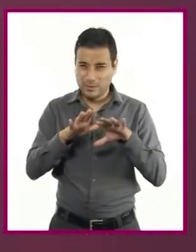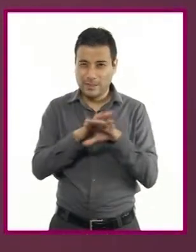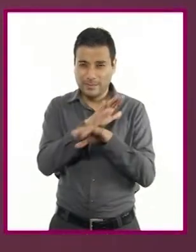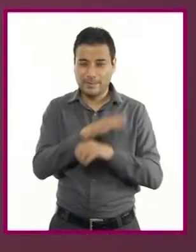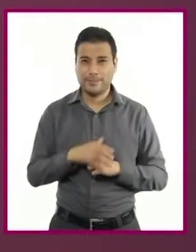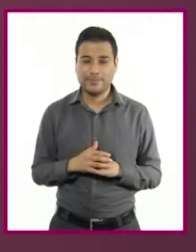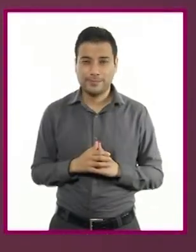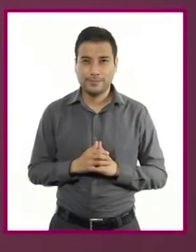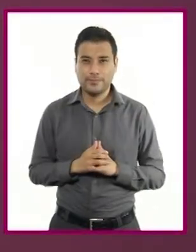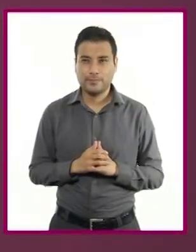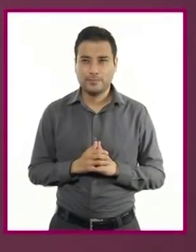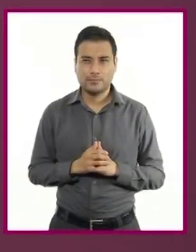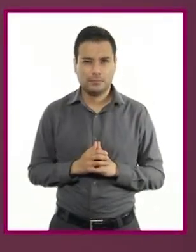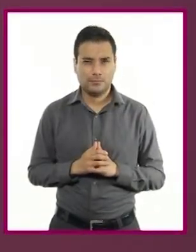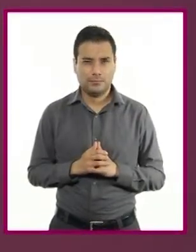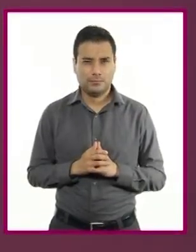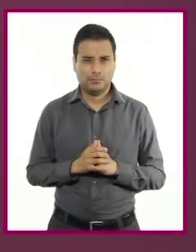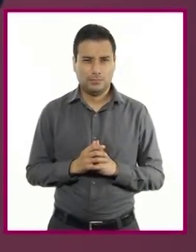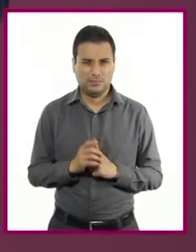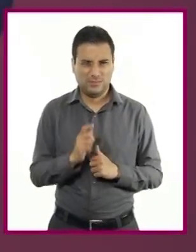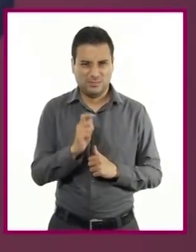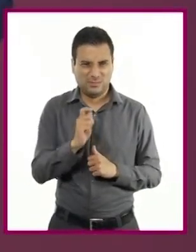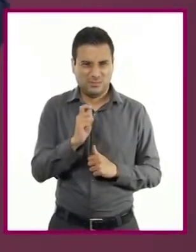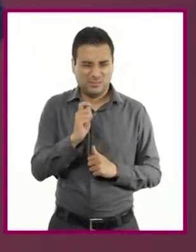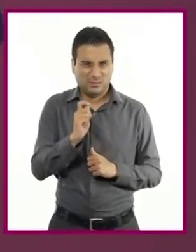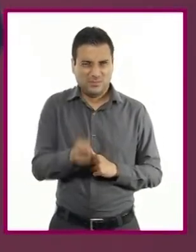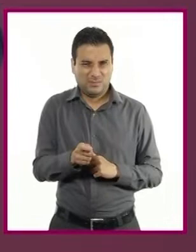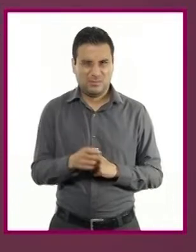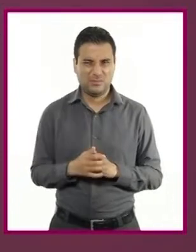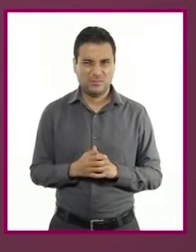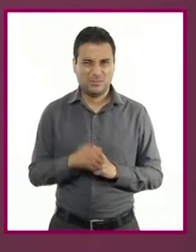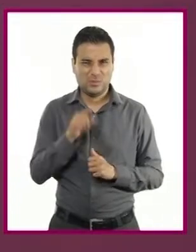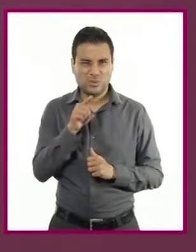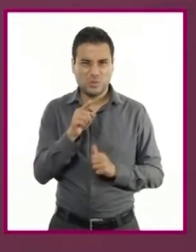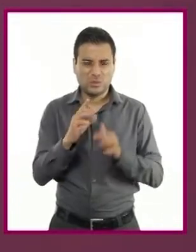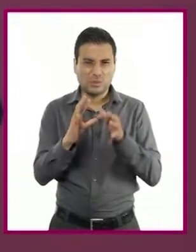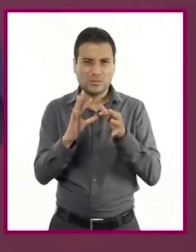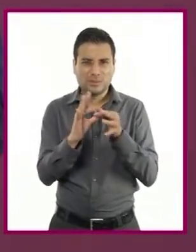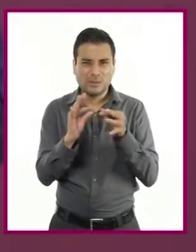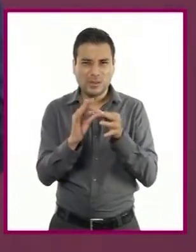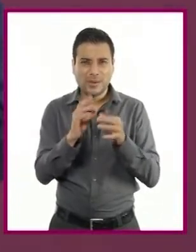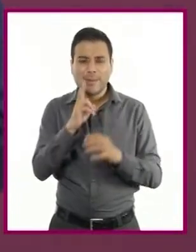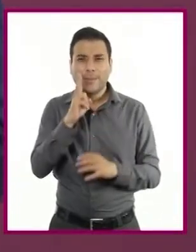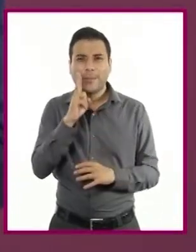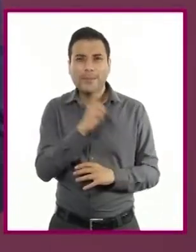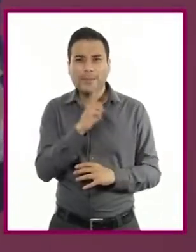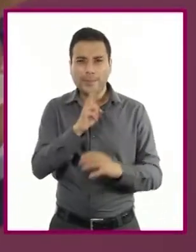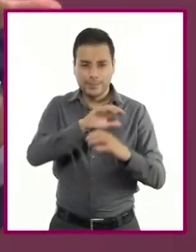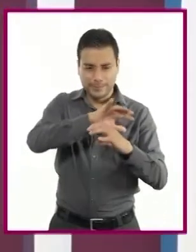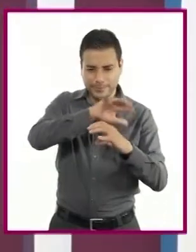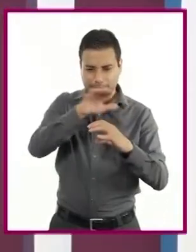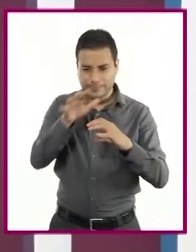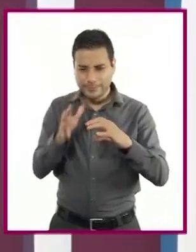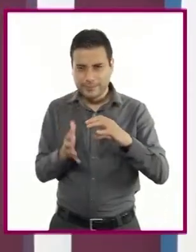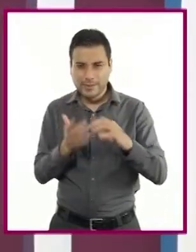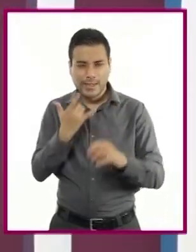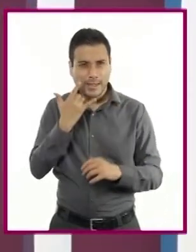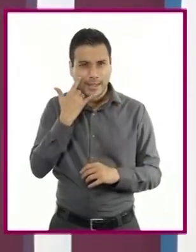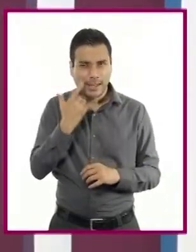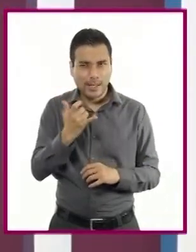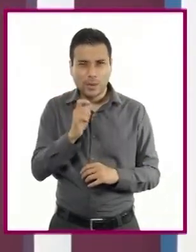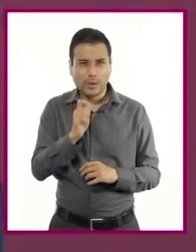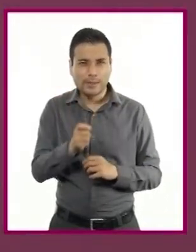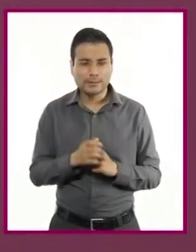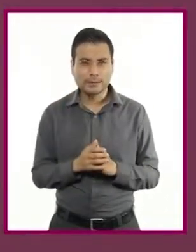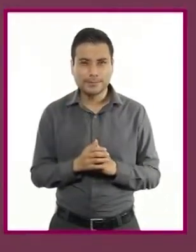Maestro, ¿qué quiere decir el enrarecimiento de la capa de ozono de la atmósfera? Esto quiere decir,